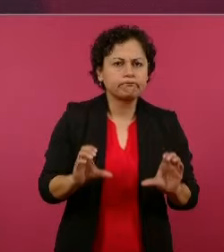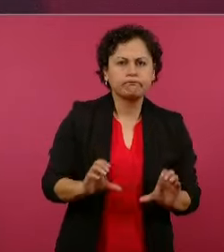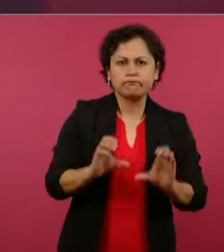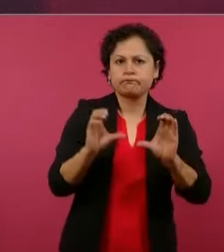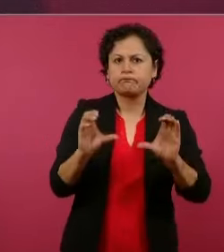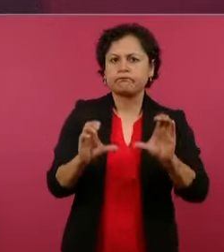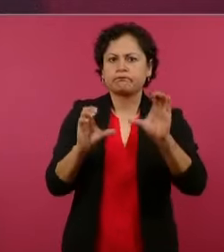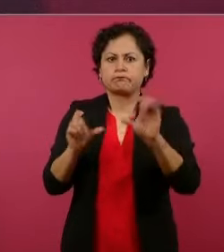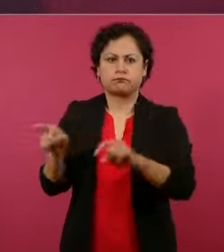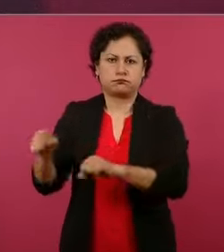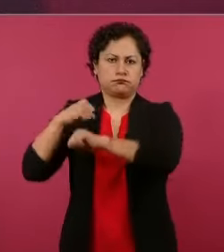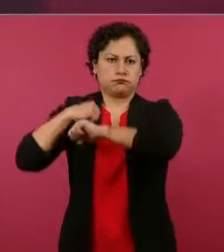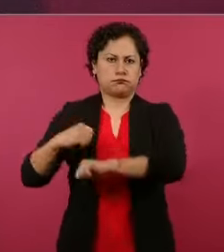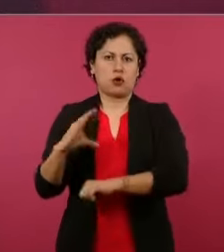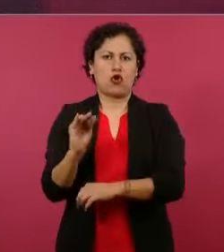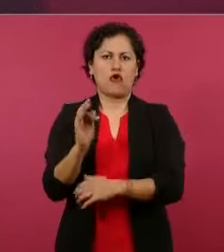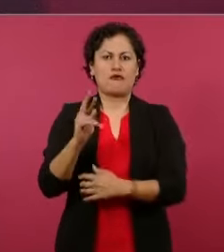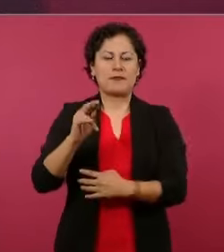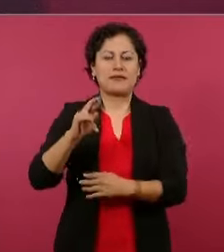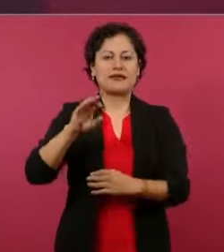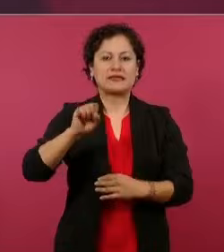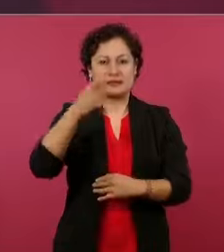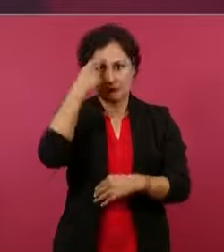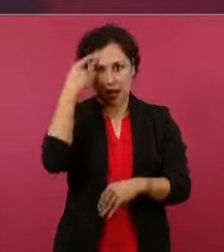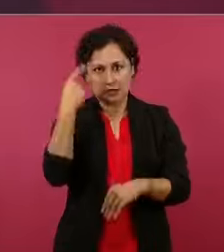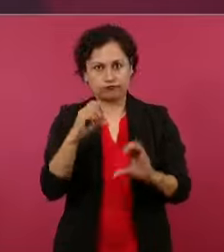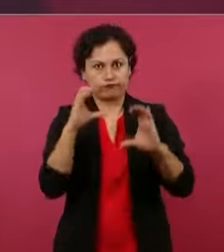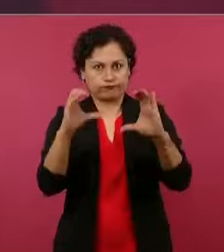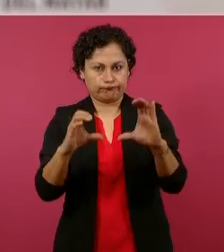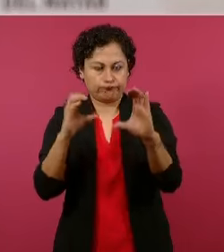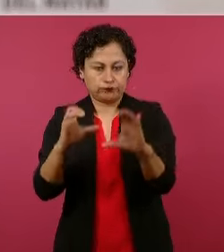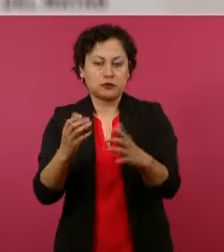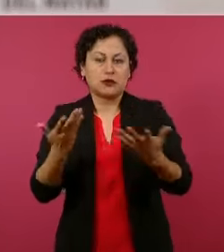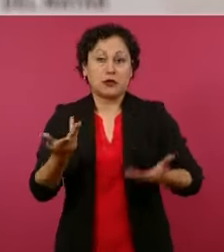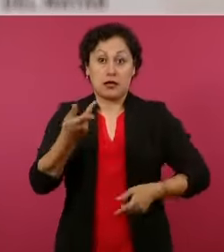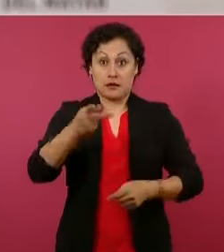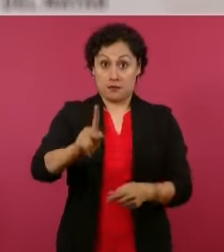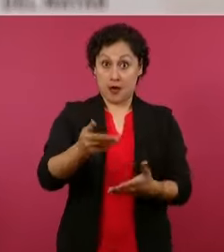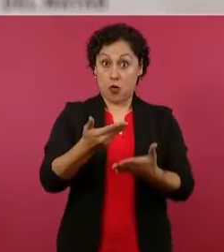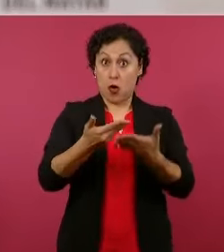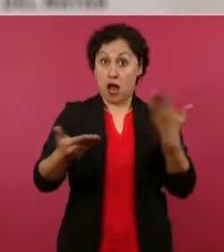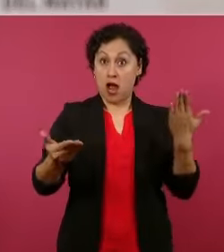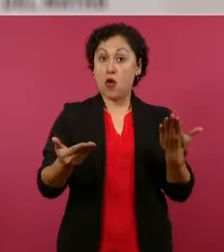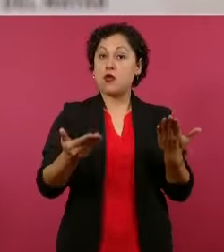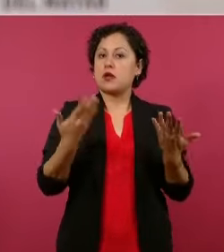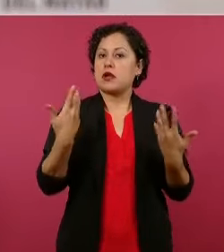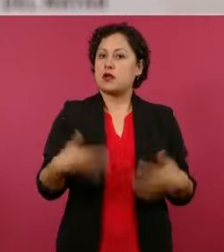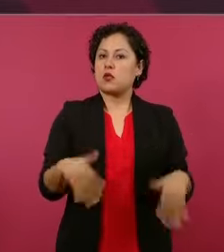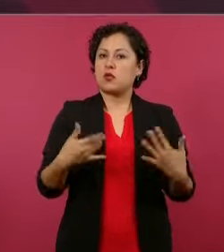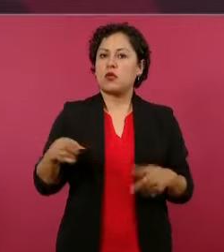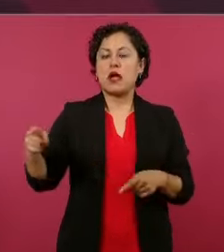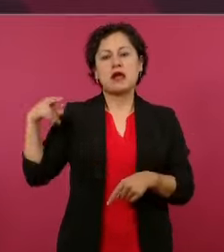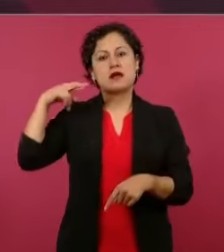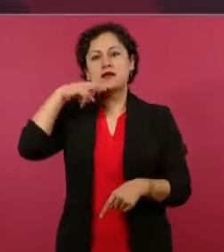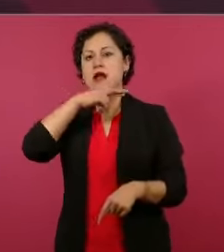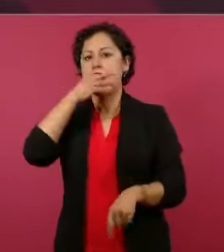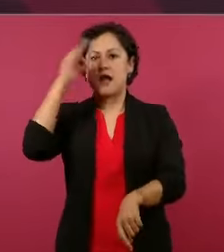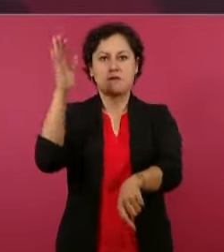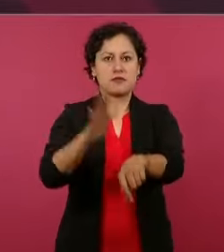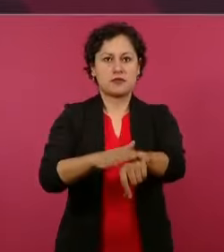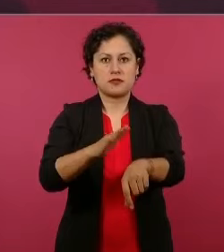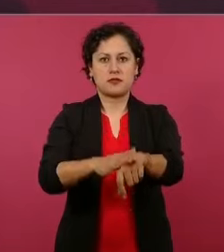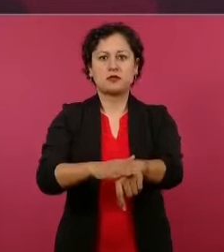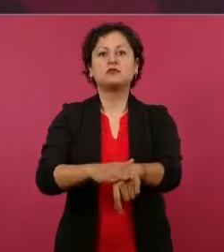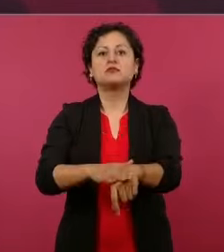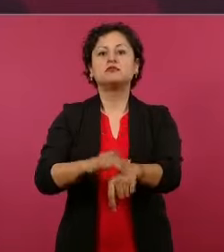reguladora como cofe pris y lo que ahora sí ocurre es que nos informan muy rápido y también cuando se determina la